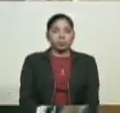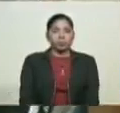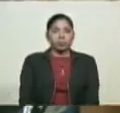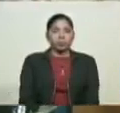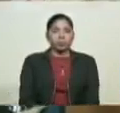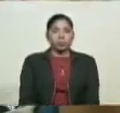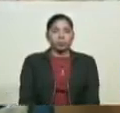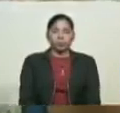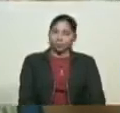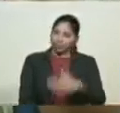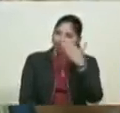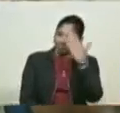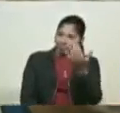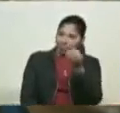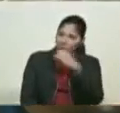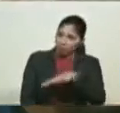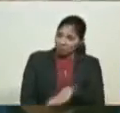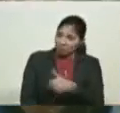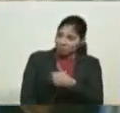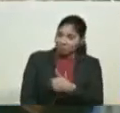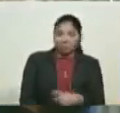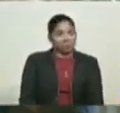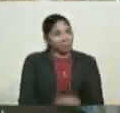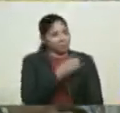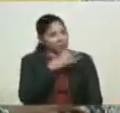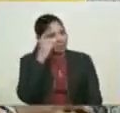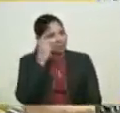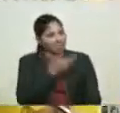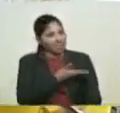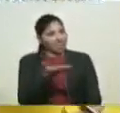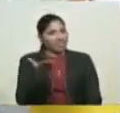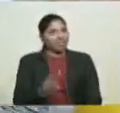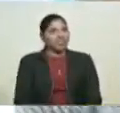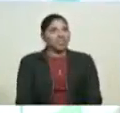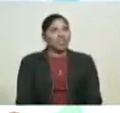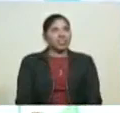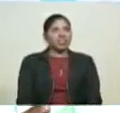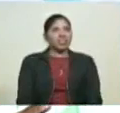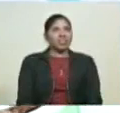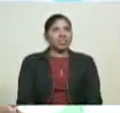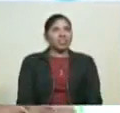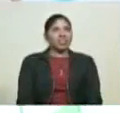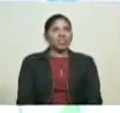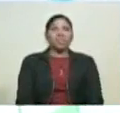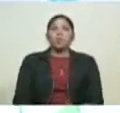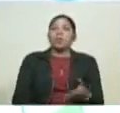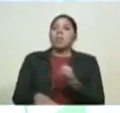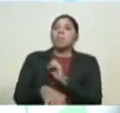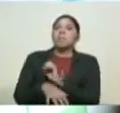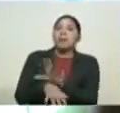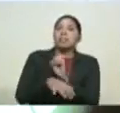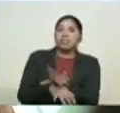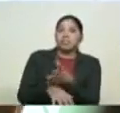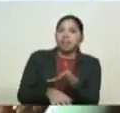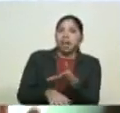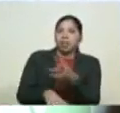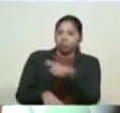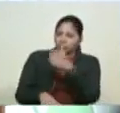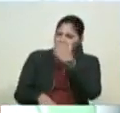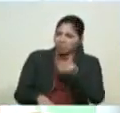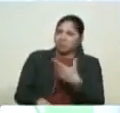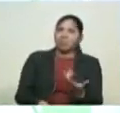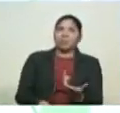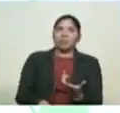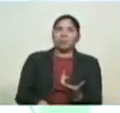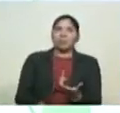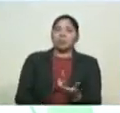Hola, ¿cómo está, presidente? Buenos días, Madeleine. Buenos días. Bueno, ¿qué mensaje le envía Venezuela al mundo? Y usted como ser humano,